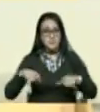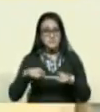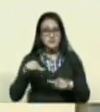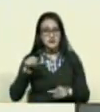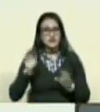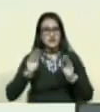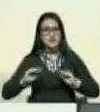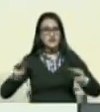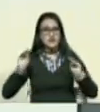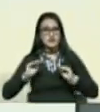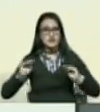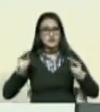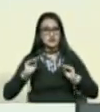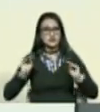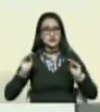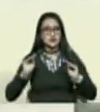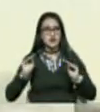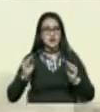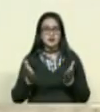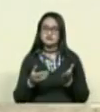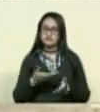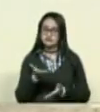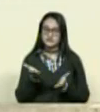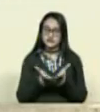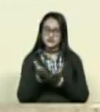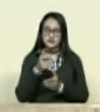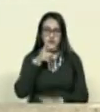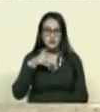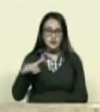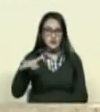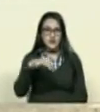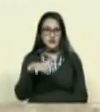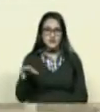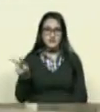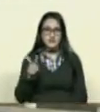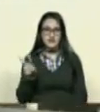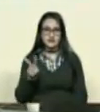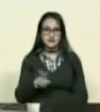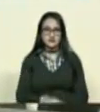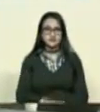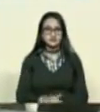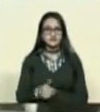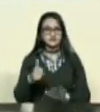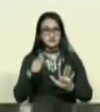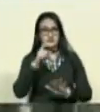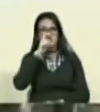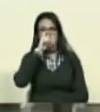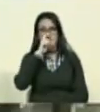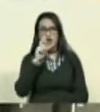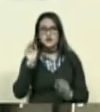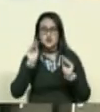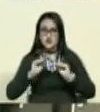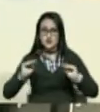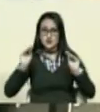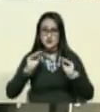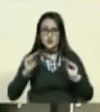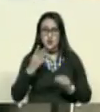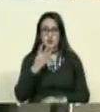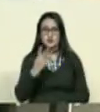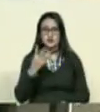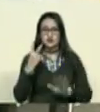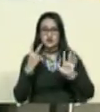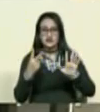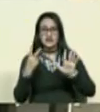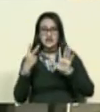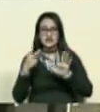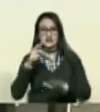una formación, una doctrina al servicio del pueblo venezolano. Recordamos, son 6 años para la formación de estos